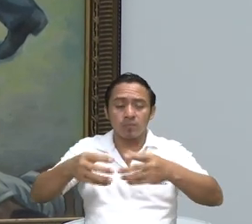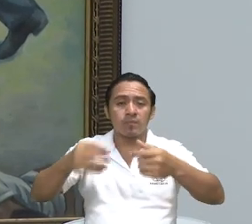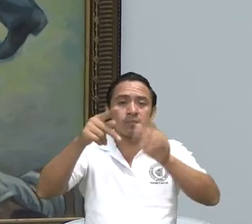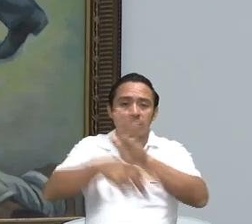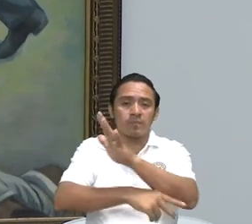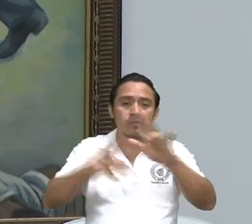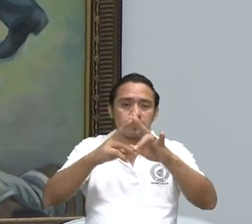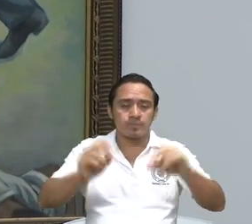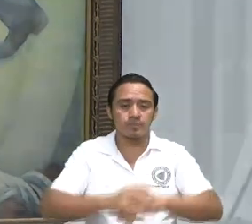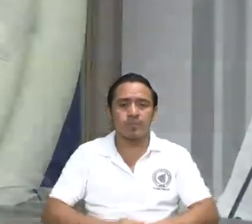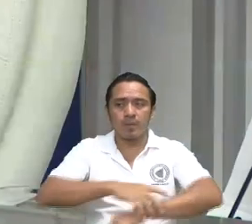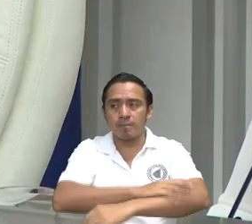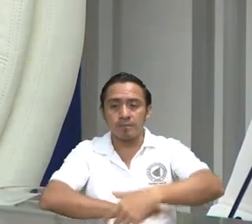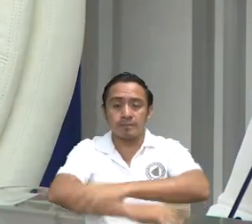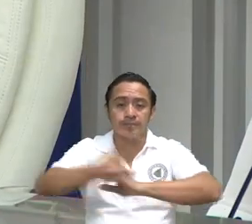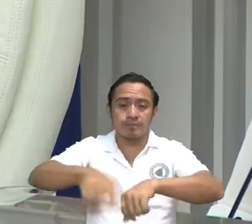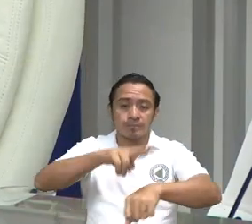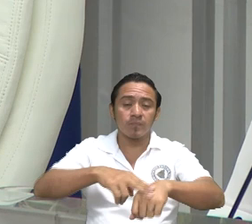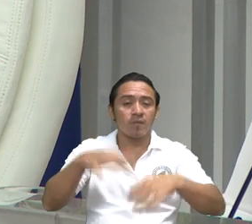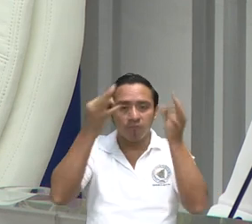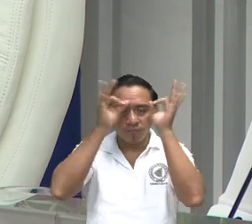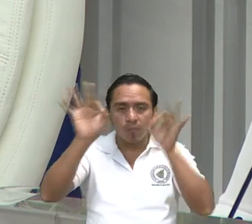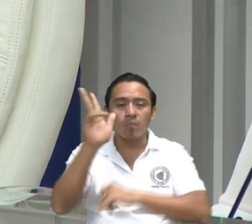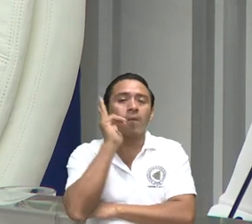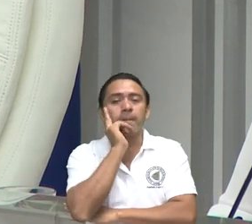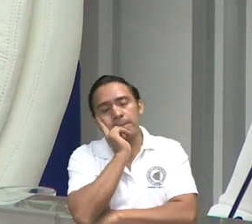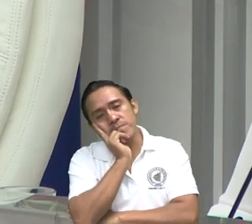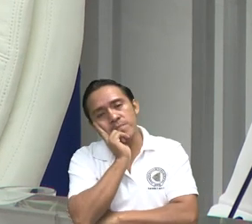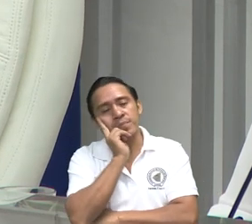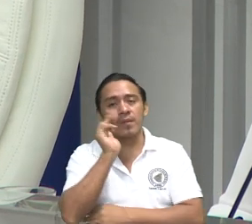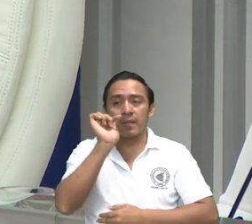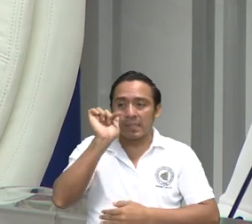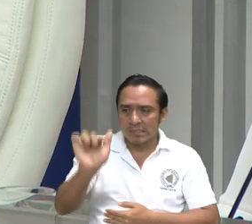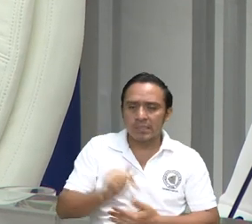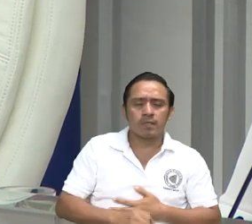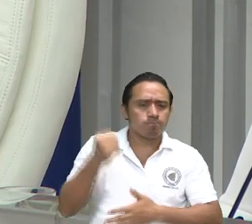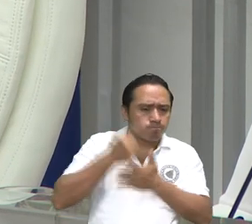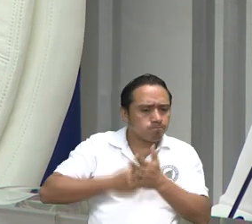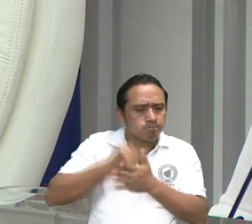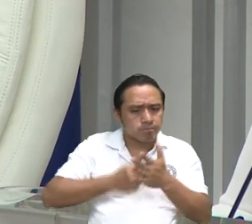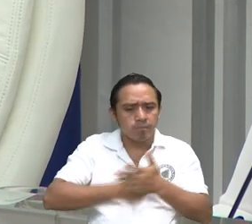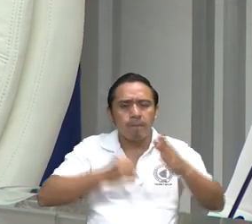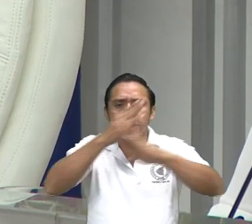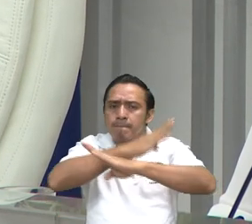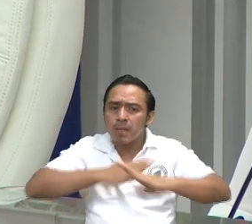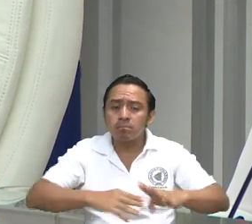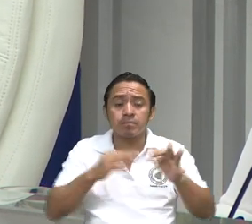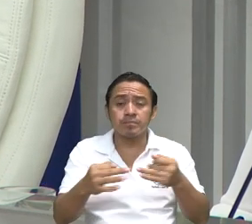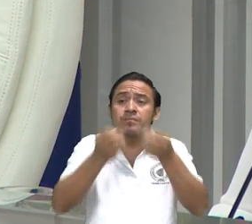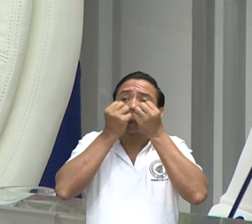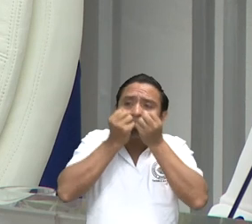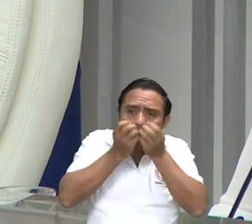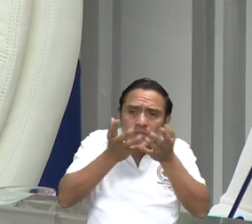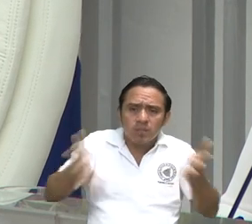Nuestro héroe nacional y poeta universal, Rubén Darío, fue un férreo defensor de la paz y denunció